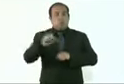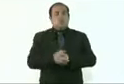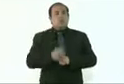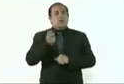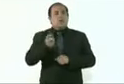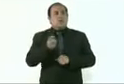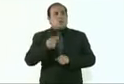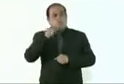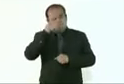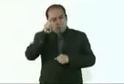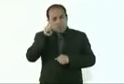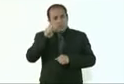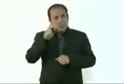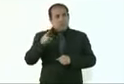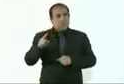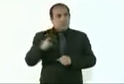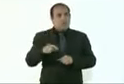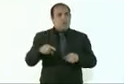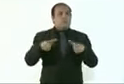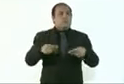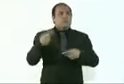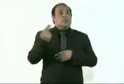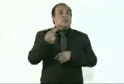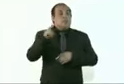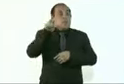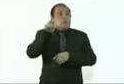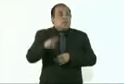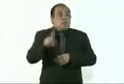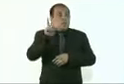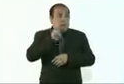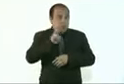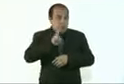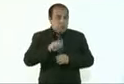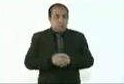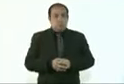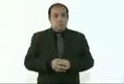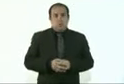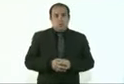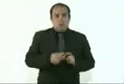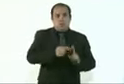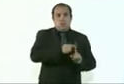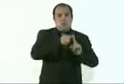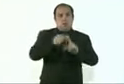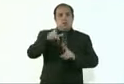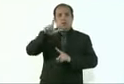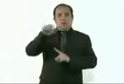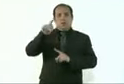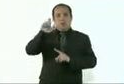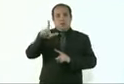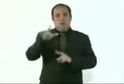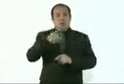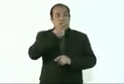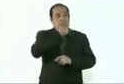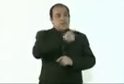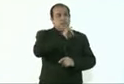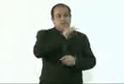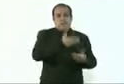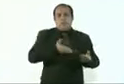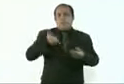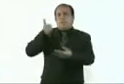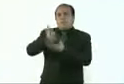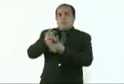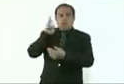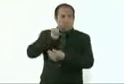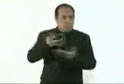las personas que realmente requieran una prueba, ¿sí? Que la orientación de Locatel, por ejemplo, le diga que sí vaya a hacerse una